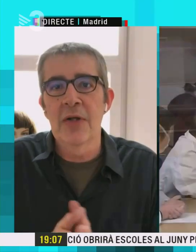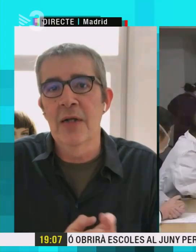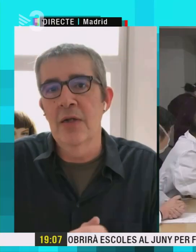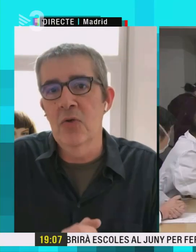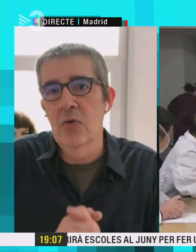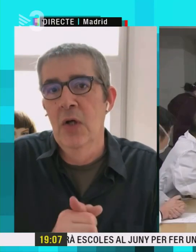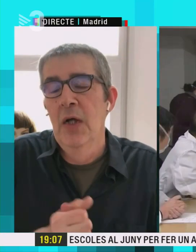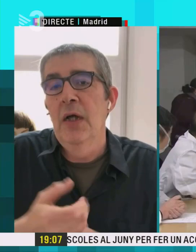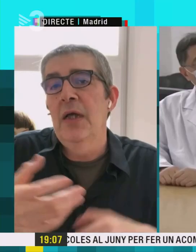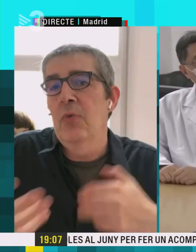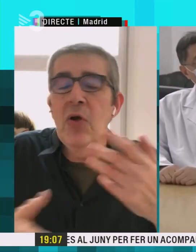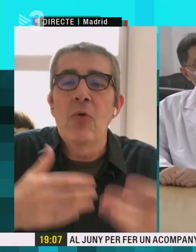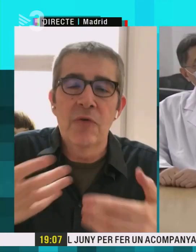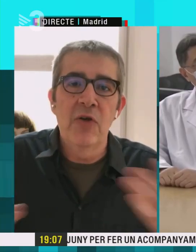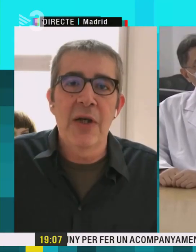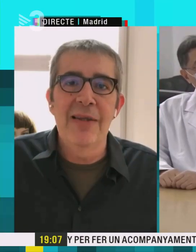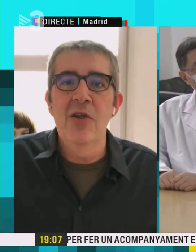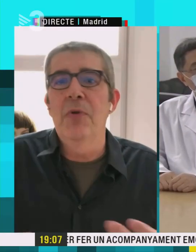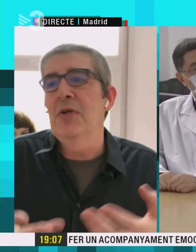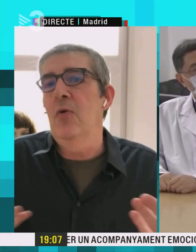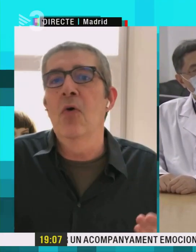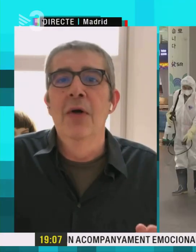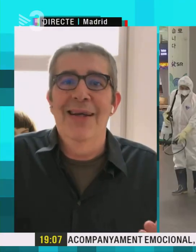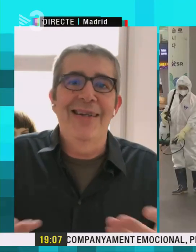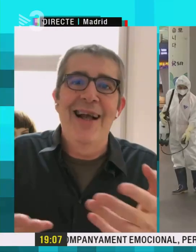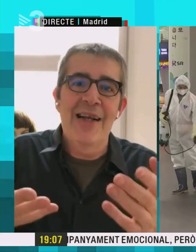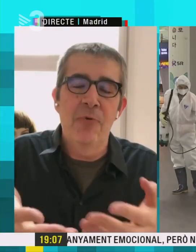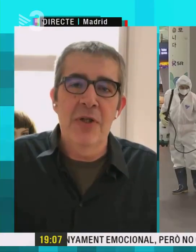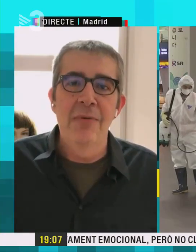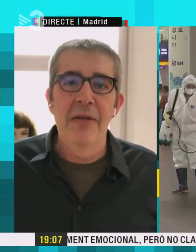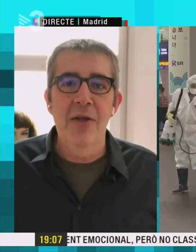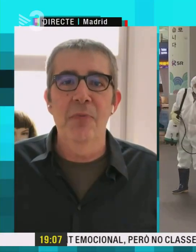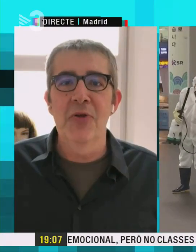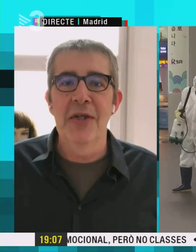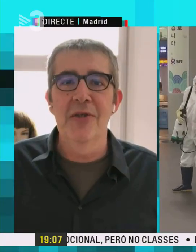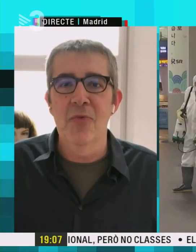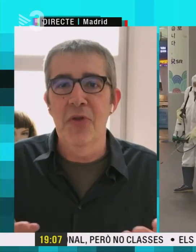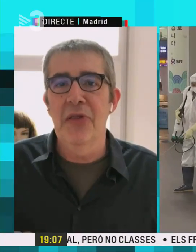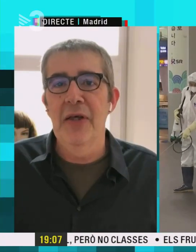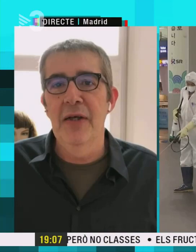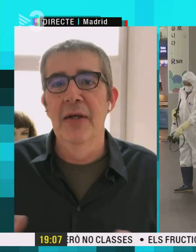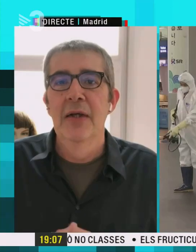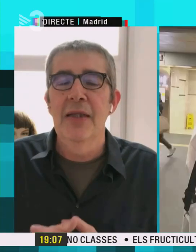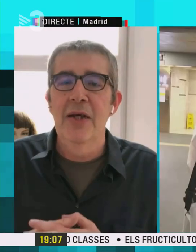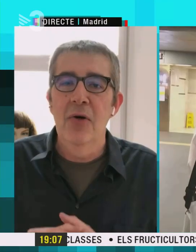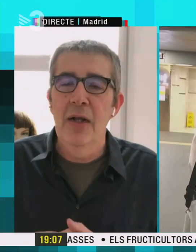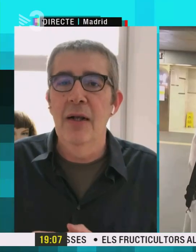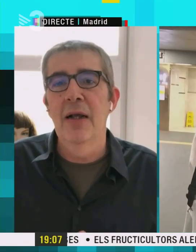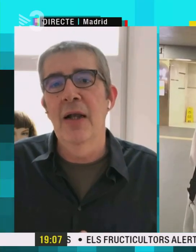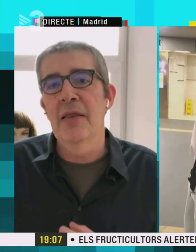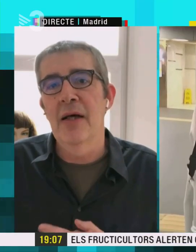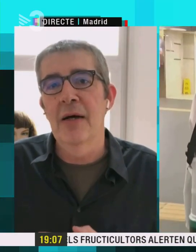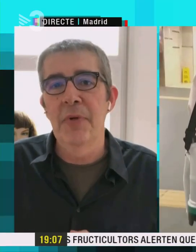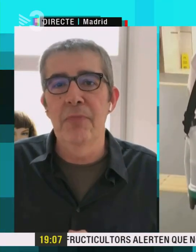como dicen los argentinos, ¿no? Y bueno, y algunos fallos que habrá tenido, pero desde luego que sea el responsable directo Pedro Sánchez, como dice Teo,